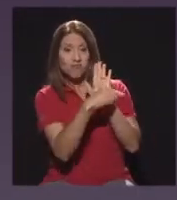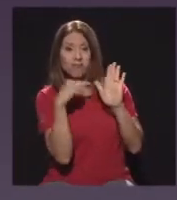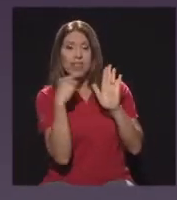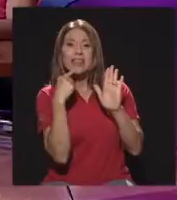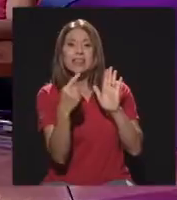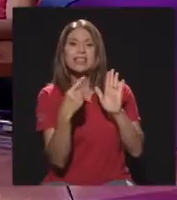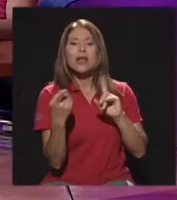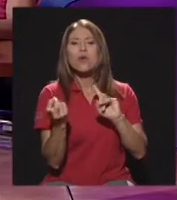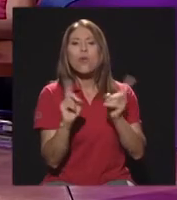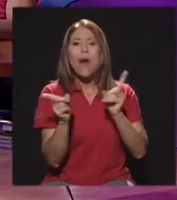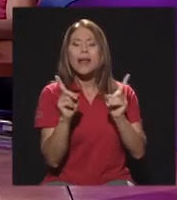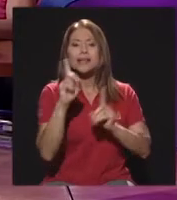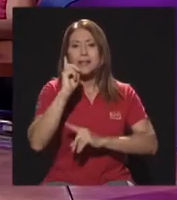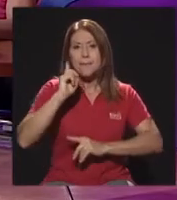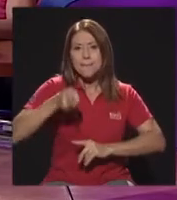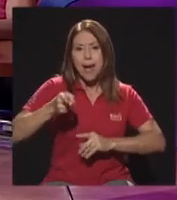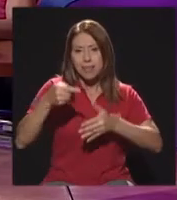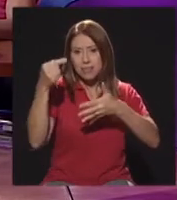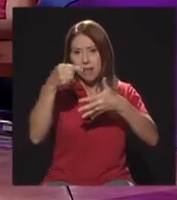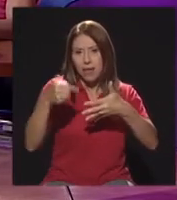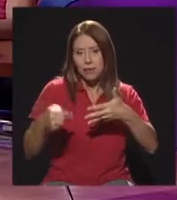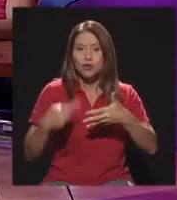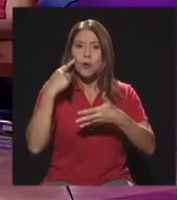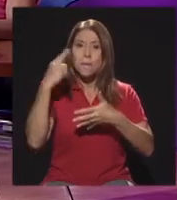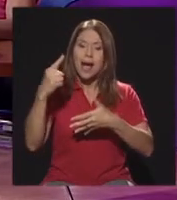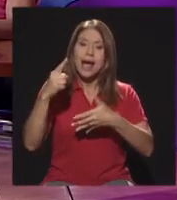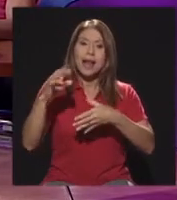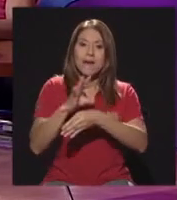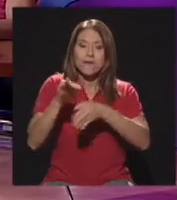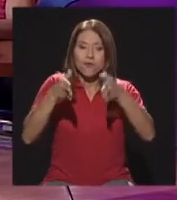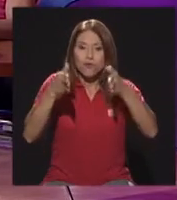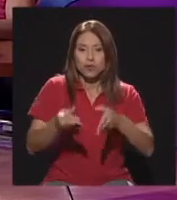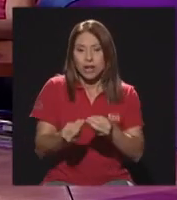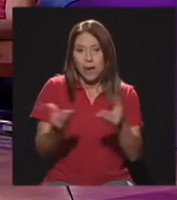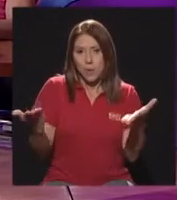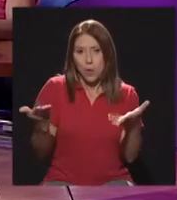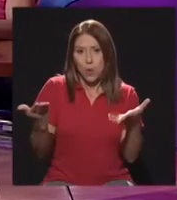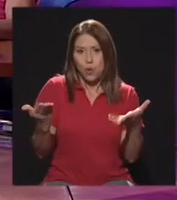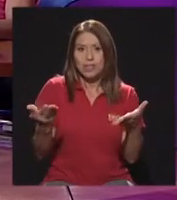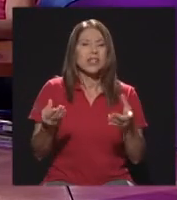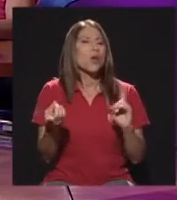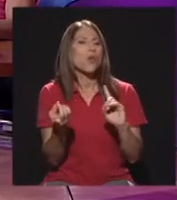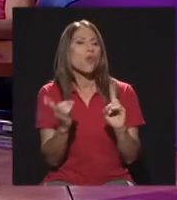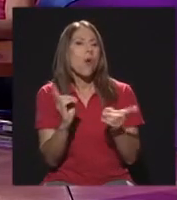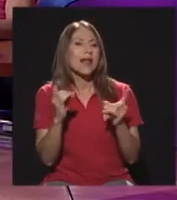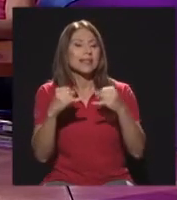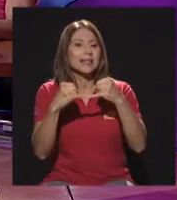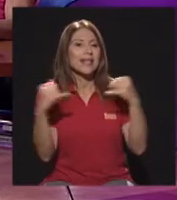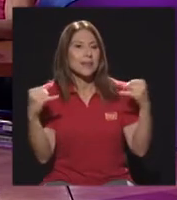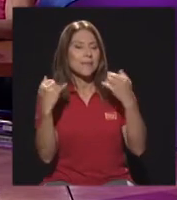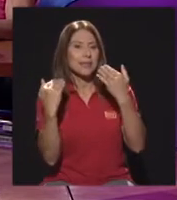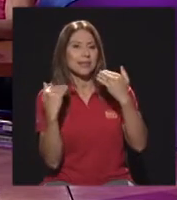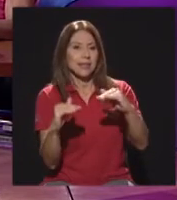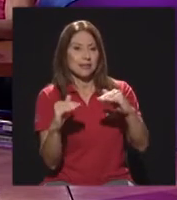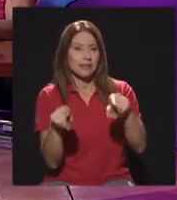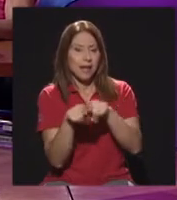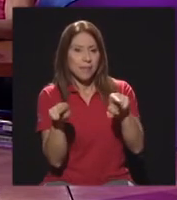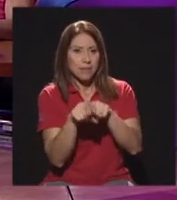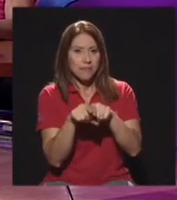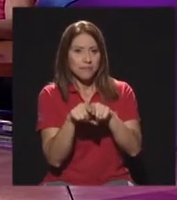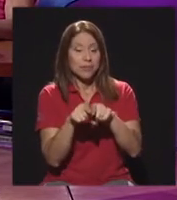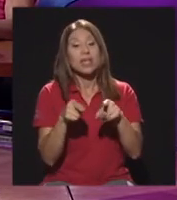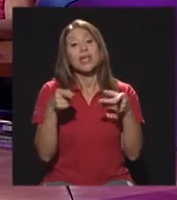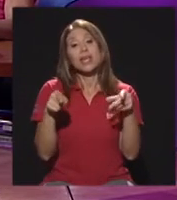mandatos para que funcione el funcionariado público verdad cuáles son esos límites también y por supuesto la